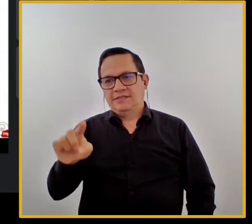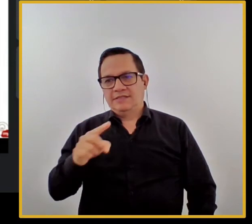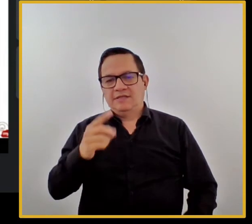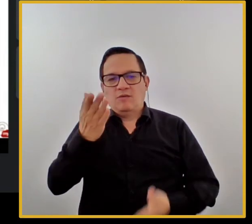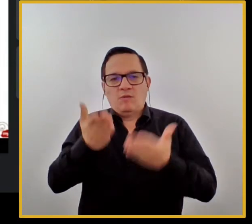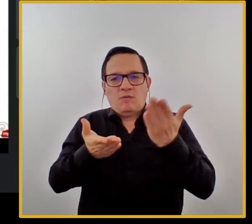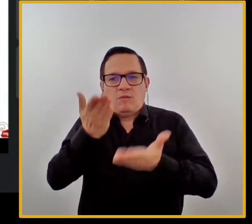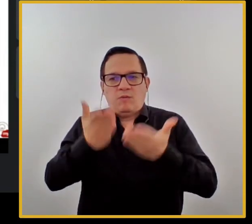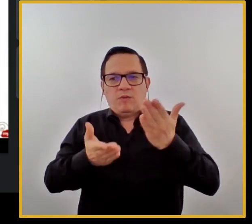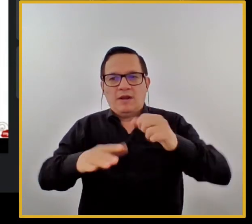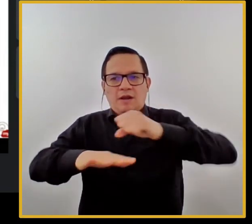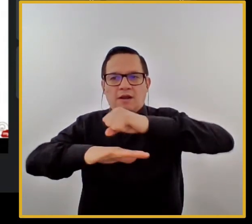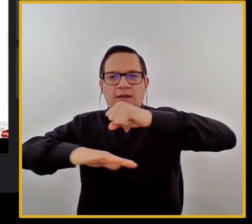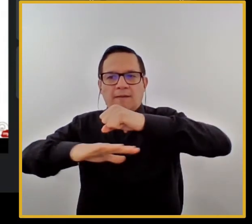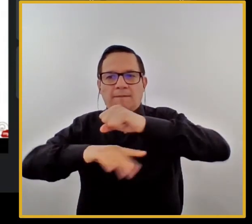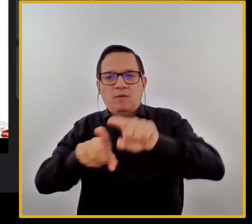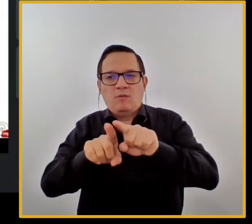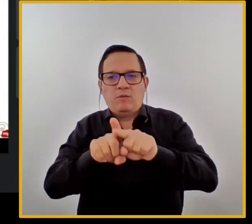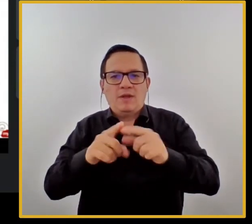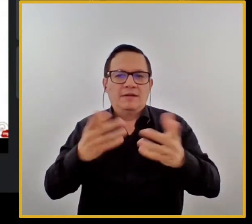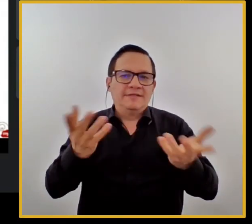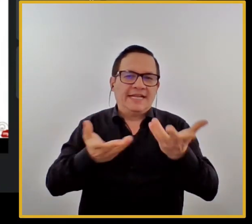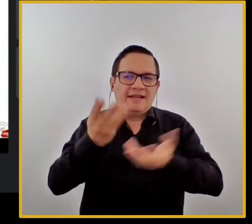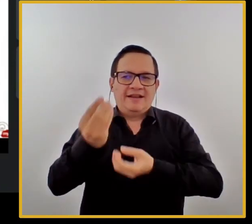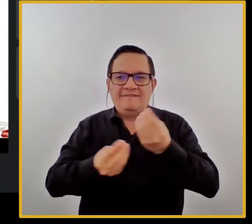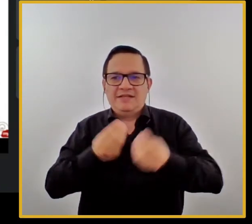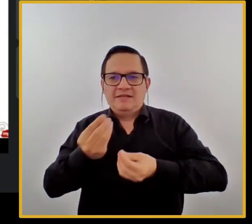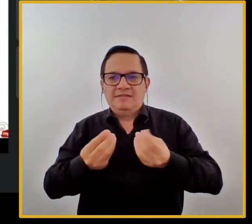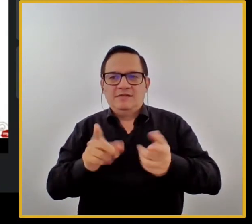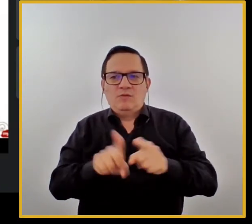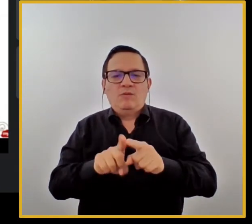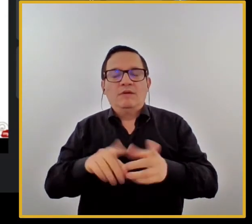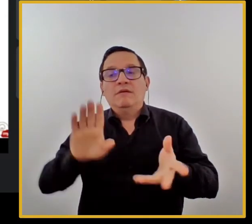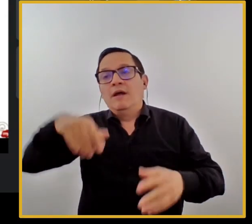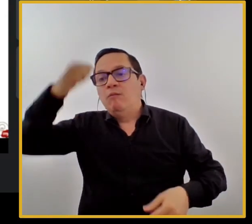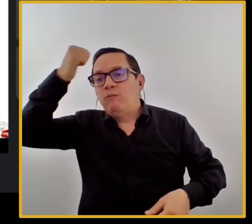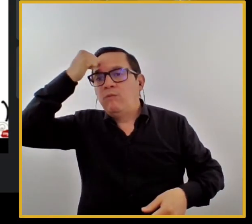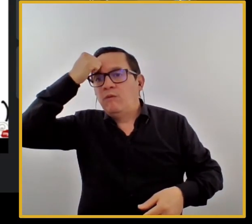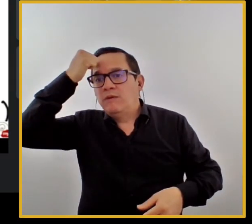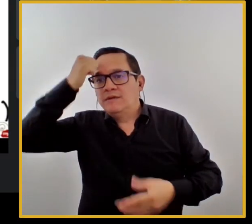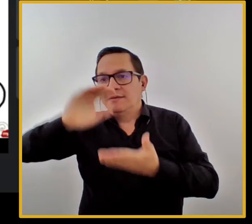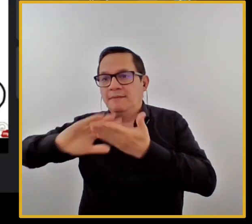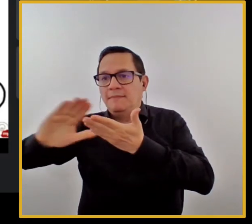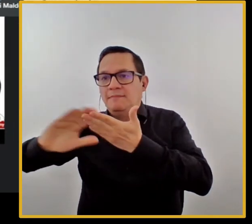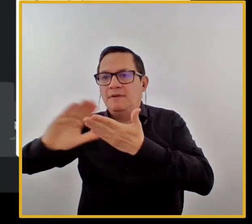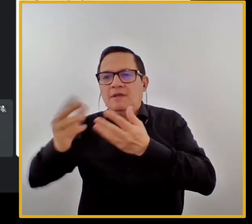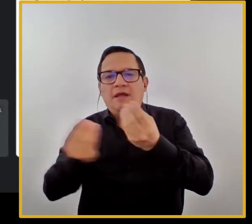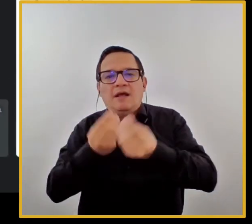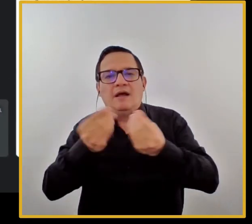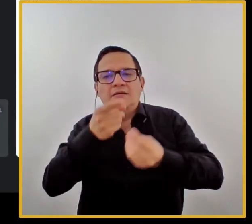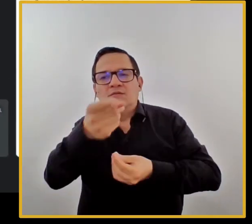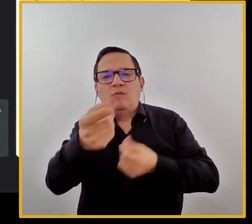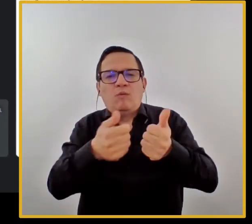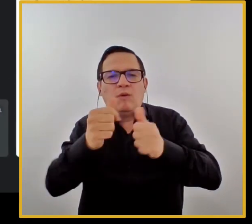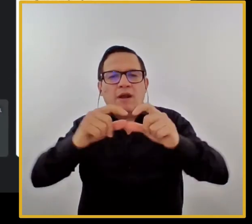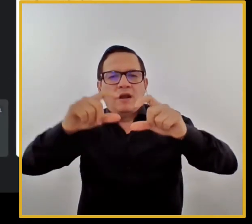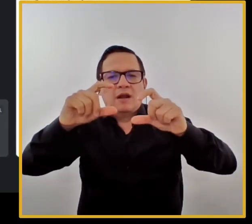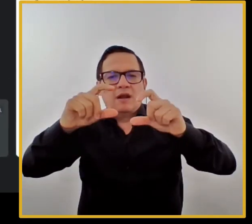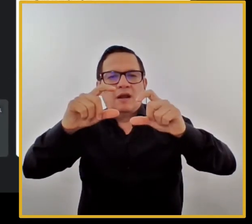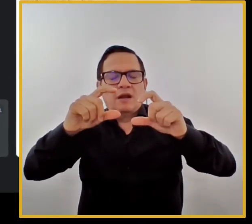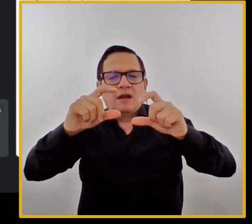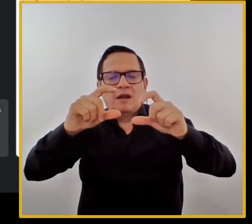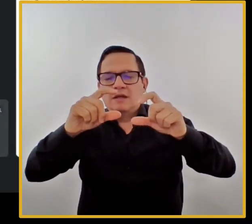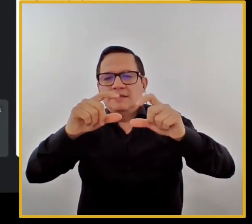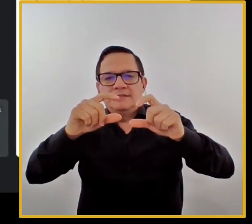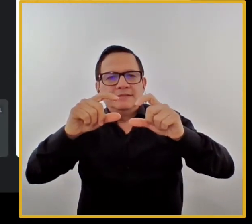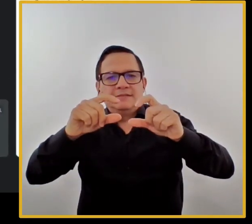igual base, entonces dejo la misma base, el resto de los exponentes. Ok, profe. Dale. Profe, discúlpeme una pregunta aquí en las derivadas.